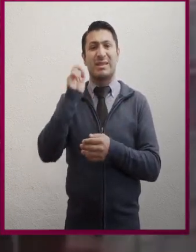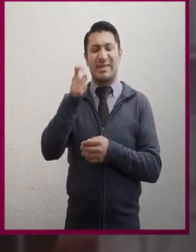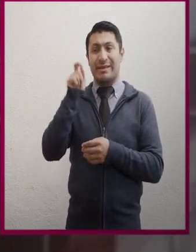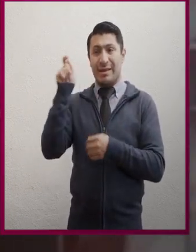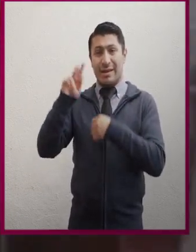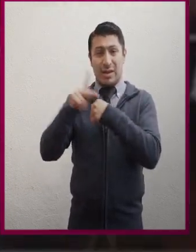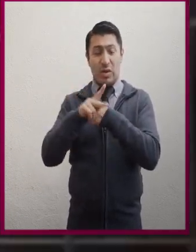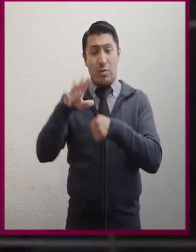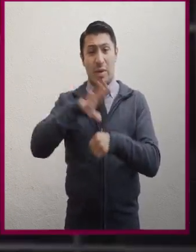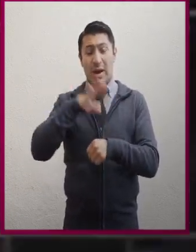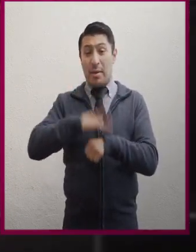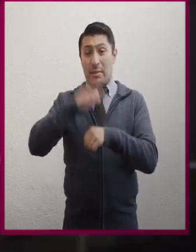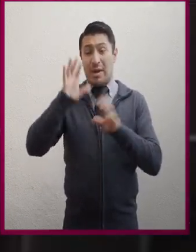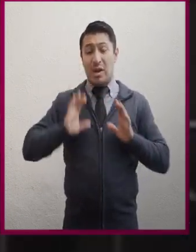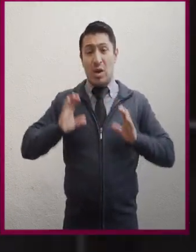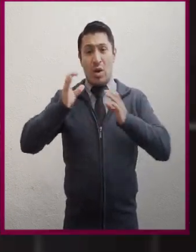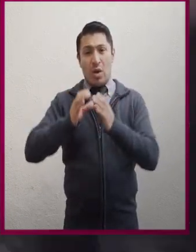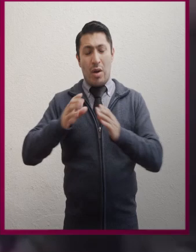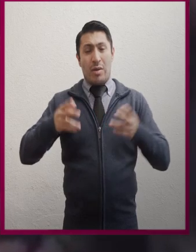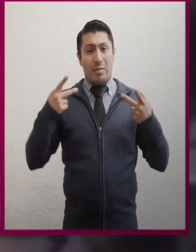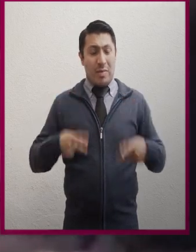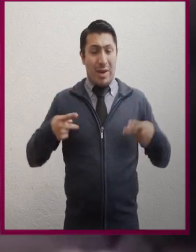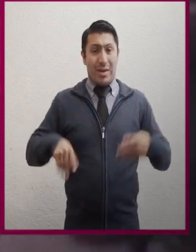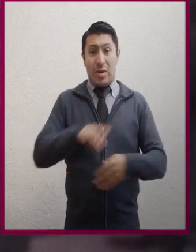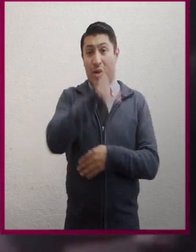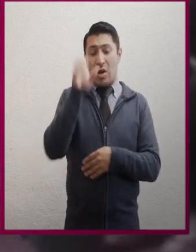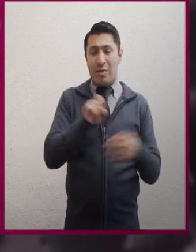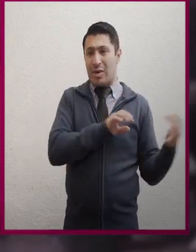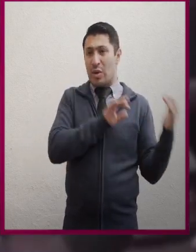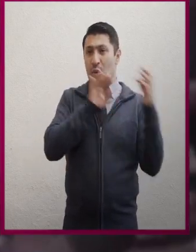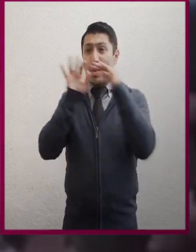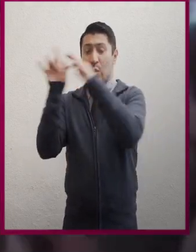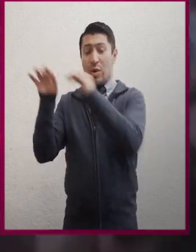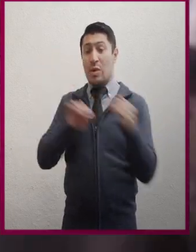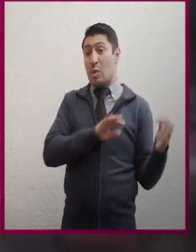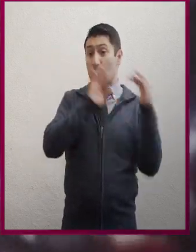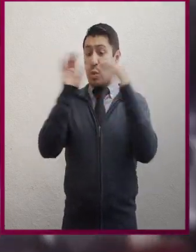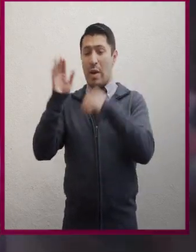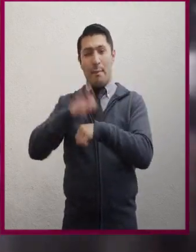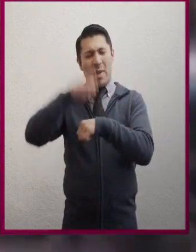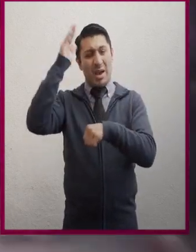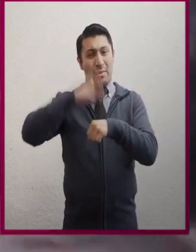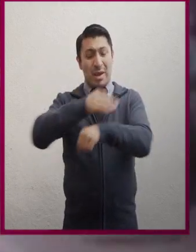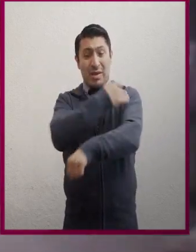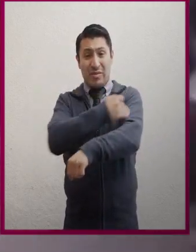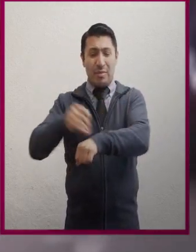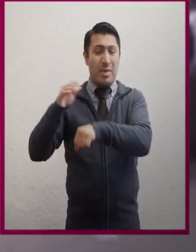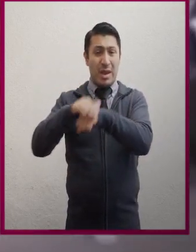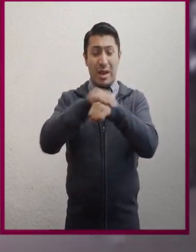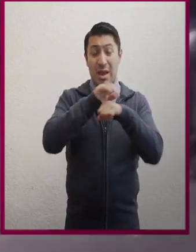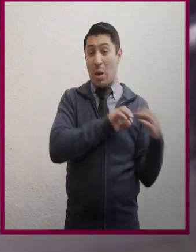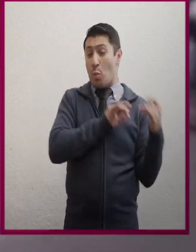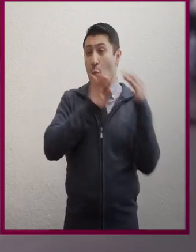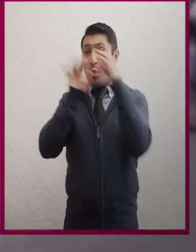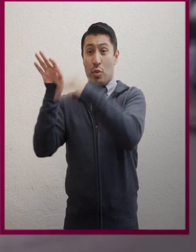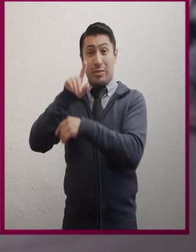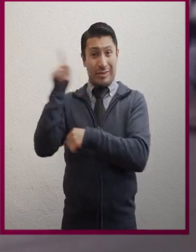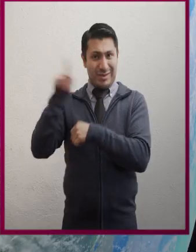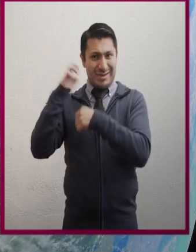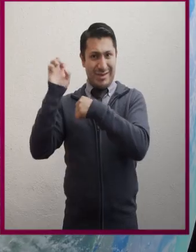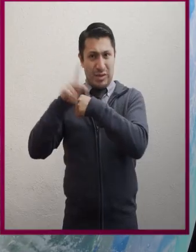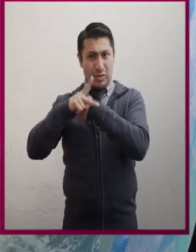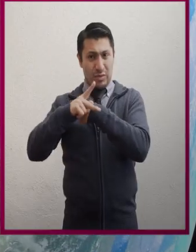Es decir, en Europa crecieron las comunidades de origen africano y estas atrajeron a cada vez más familiares y